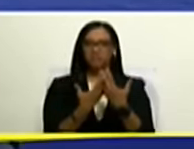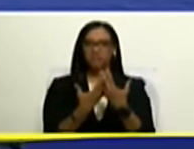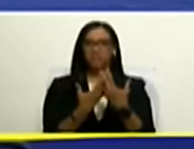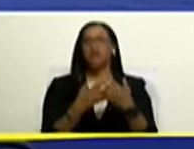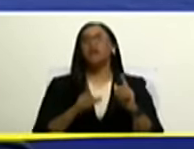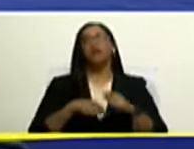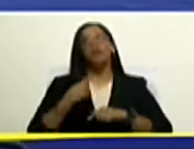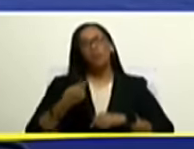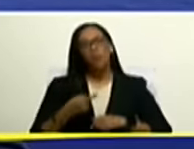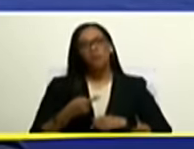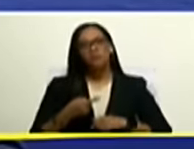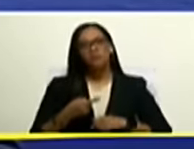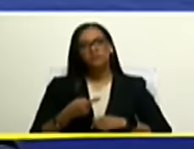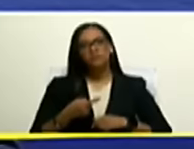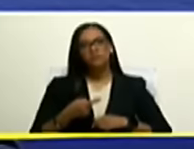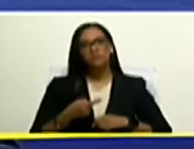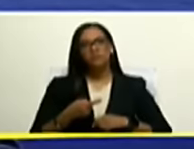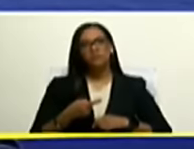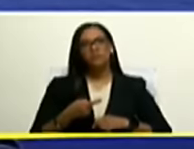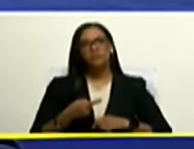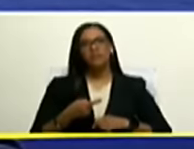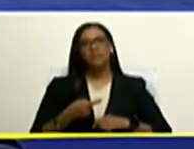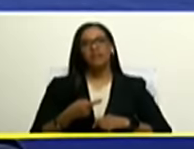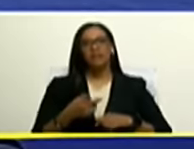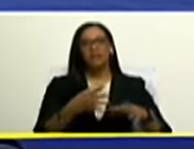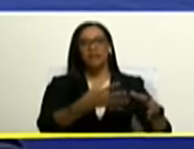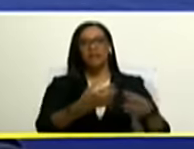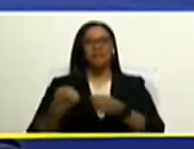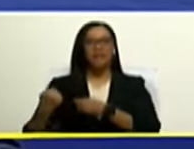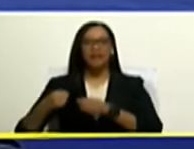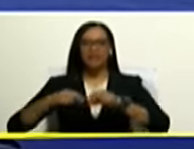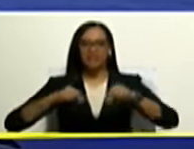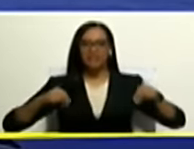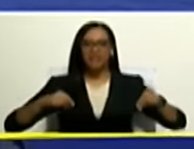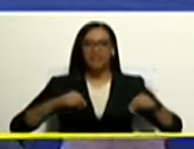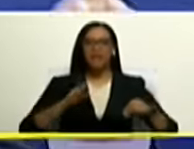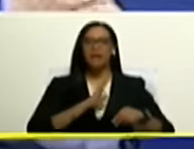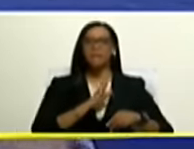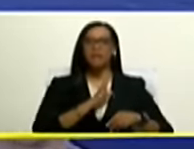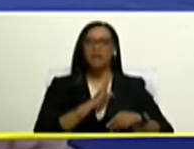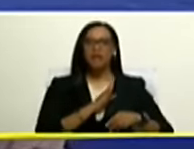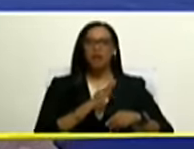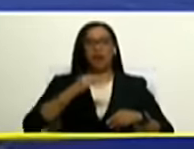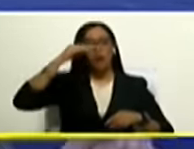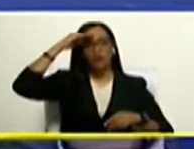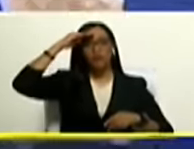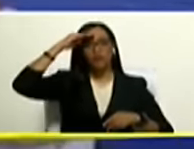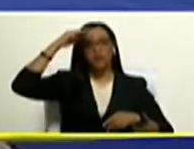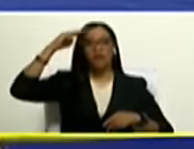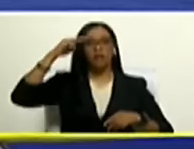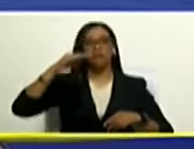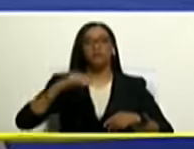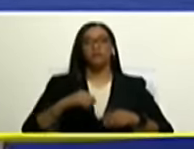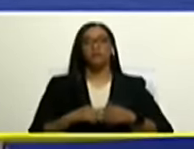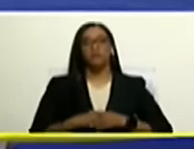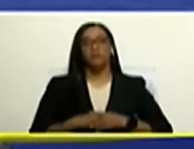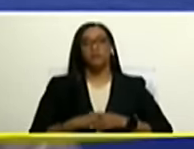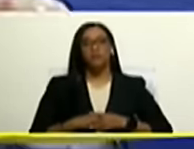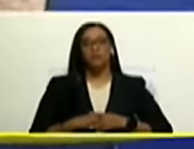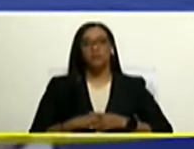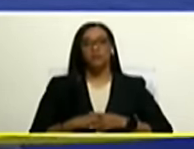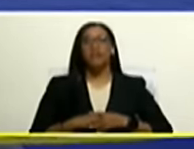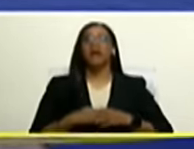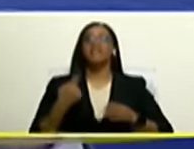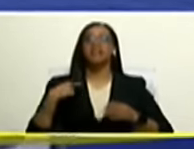y después quitarle las tierras y las propiedades a los soldados y a los oficiales